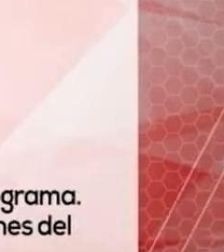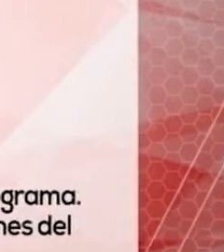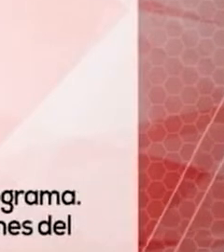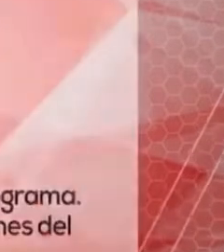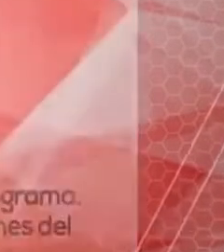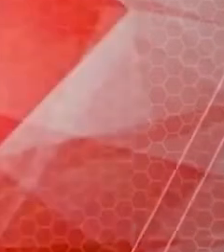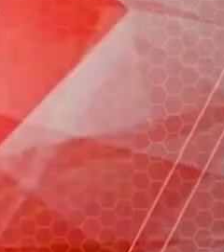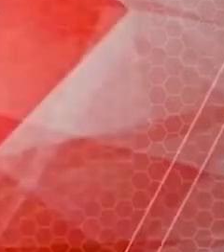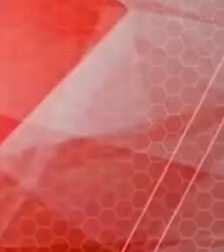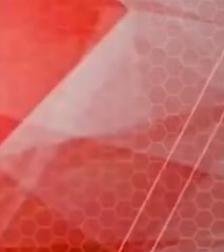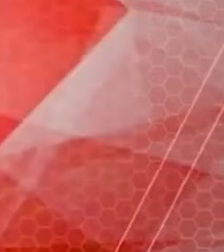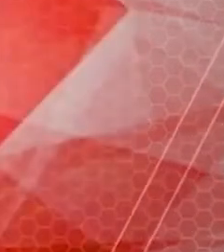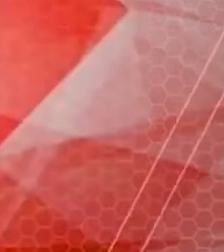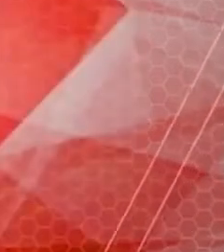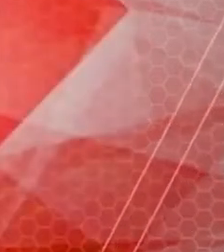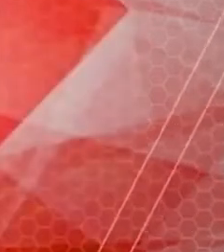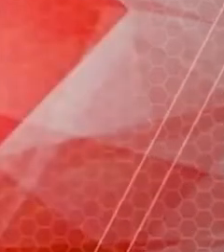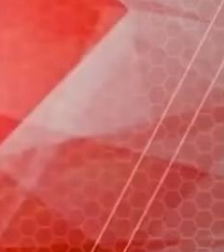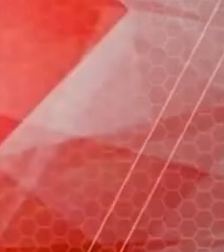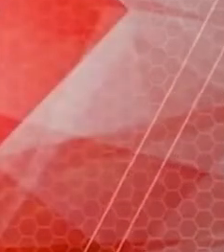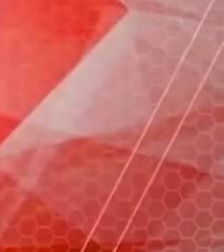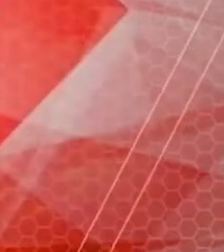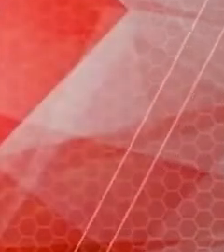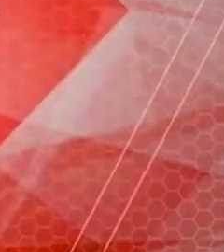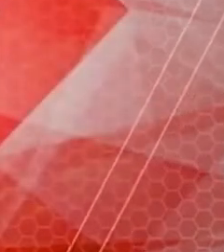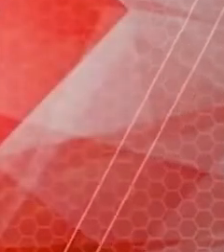del Ministerio de Salud.